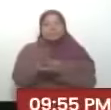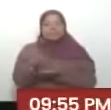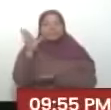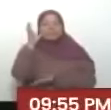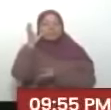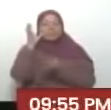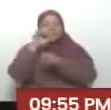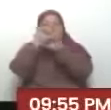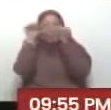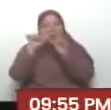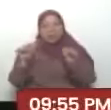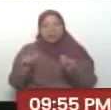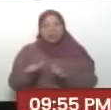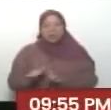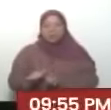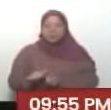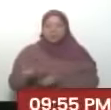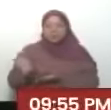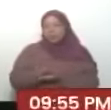Artista